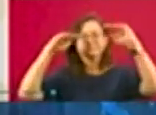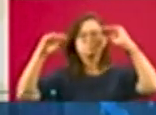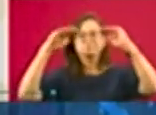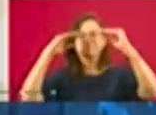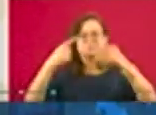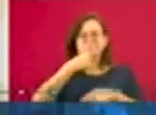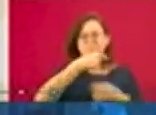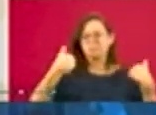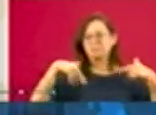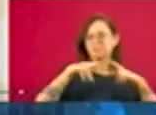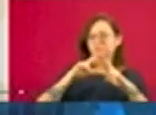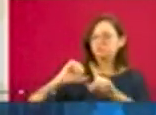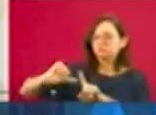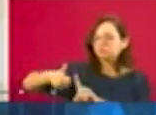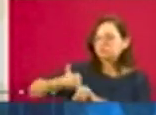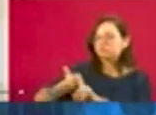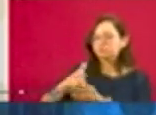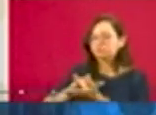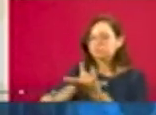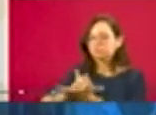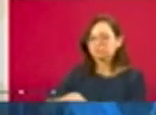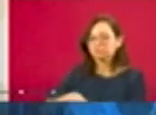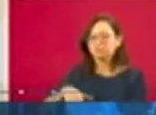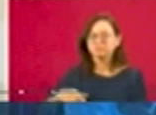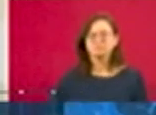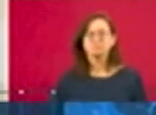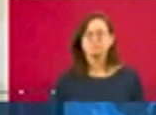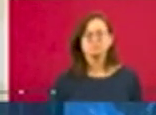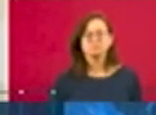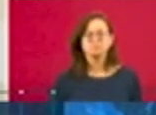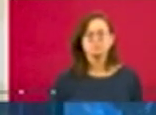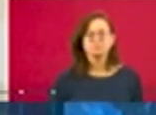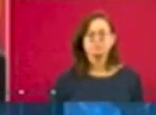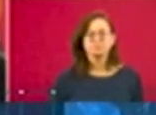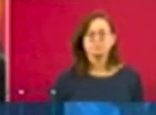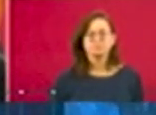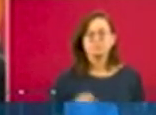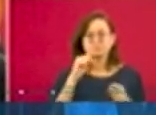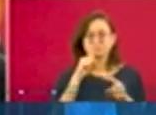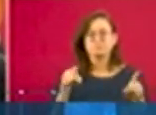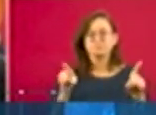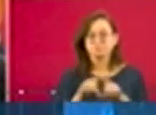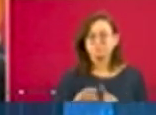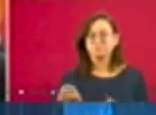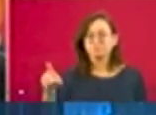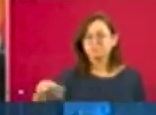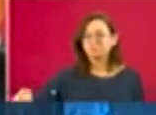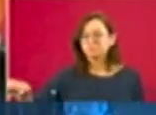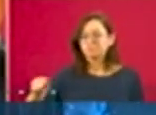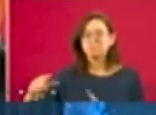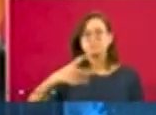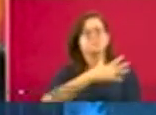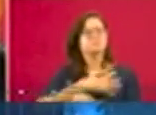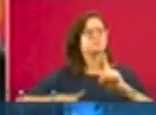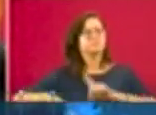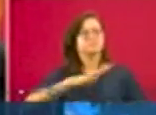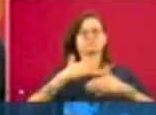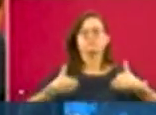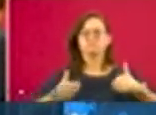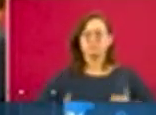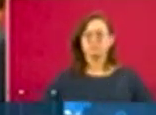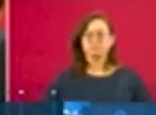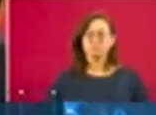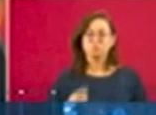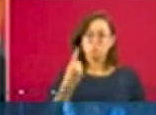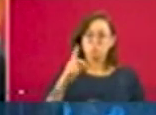Joaquín, es que vamos a pensar que un estado se ponga en verde. Por ejemplo, ahorita el único estado que está en amarillo